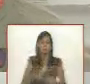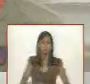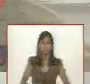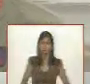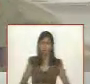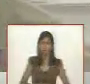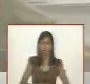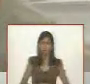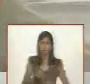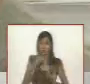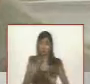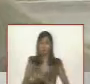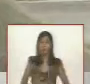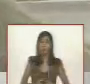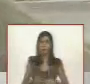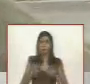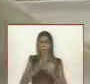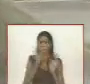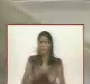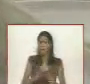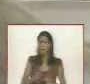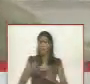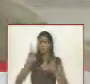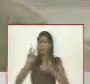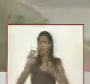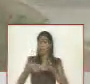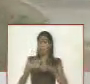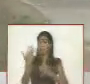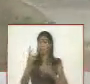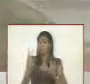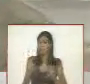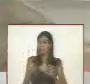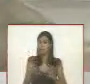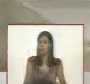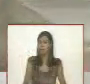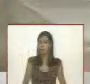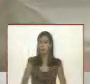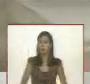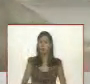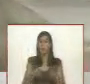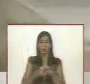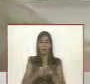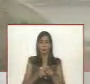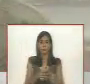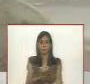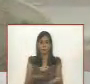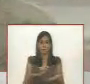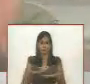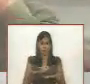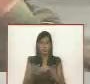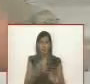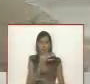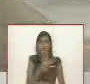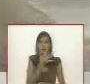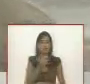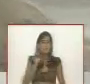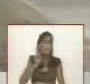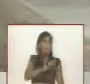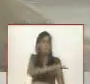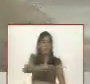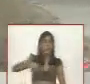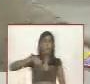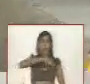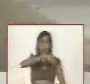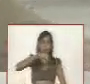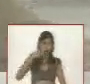Bueno, obviamente, esta es una herramienta de nueva generación que nos da este alcance de visualización de